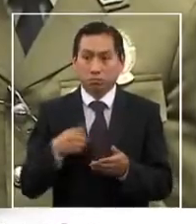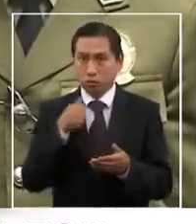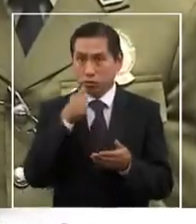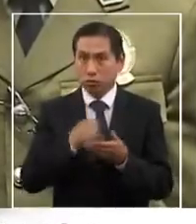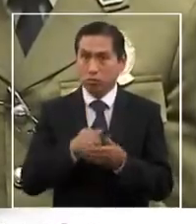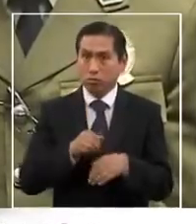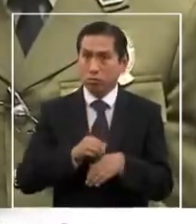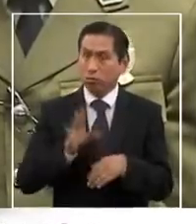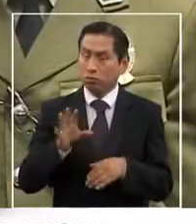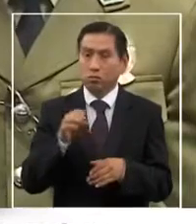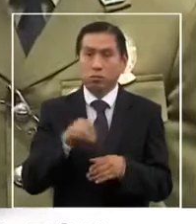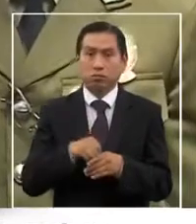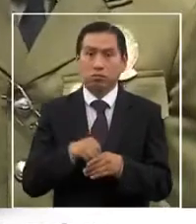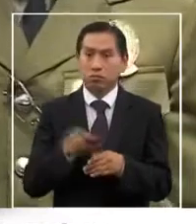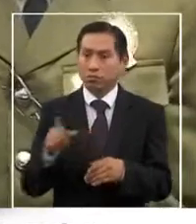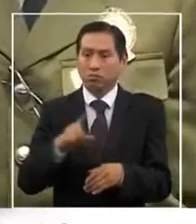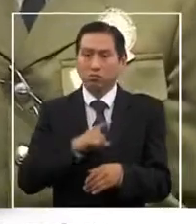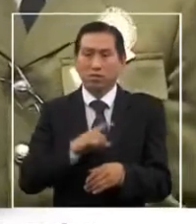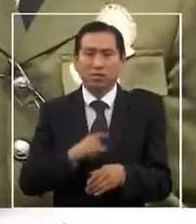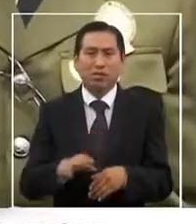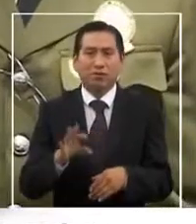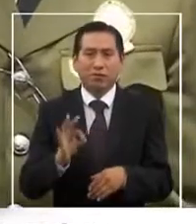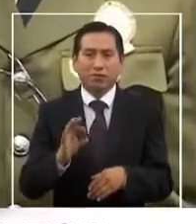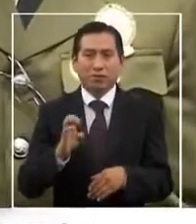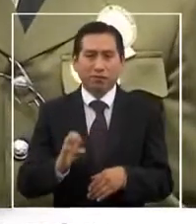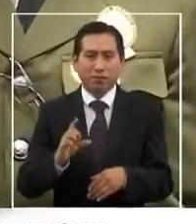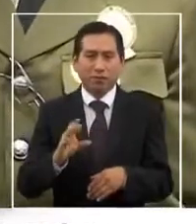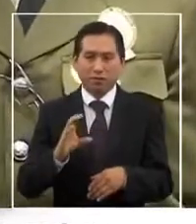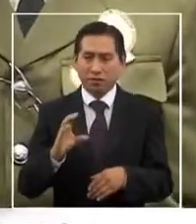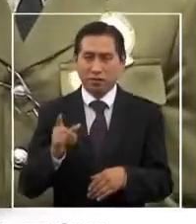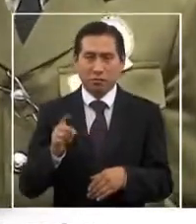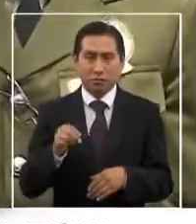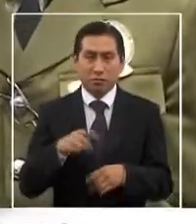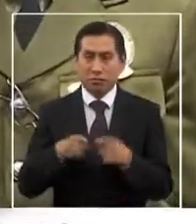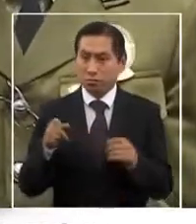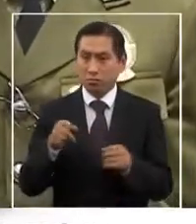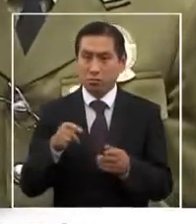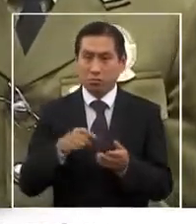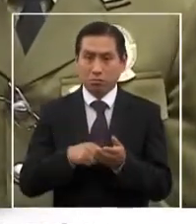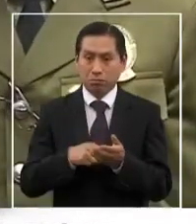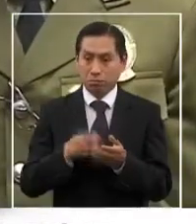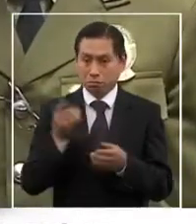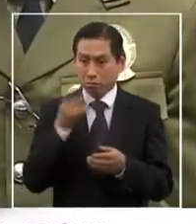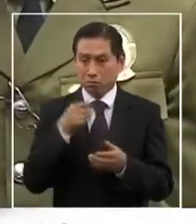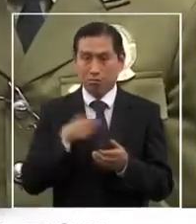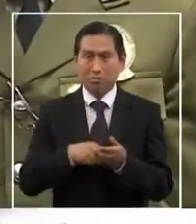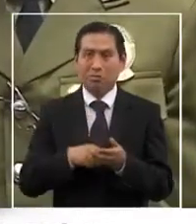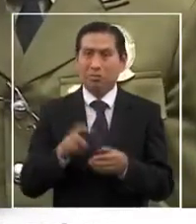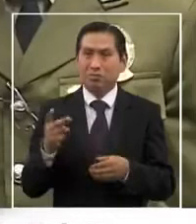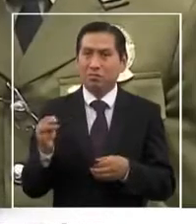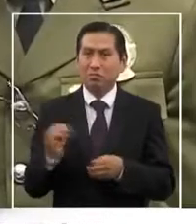los de la FEDCN, pero en este caso, una tonelada y media, le voy a pedir al viceministro